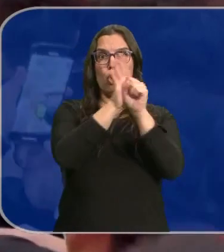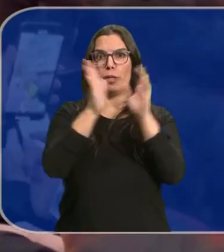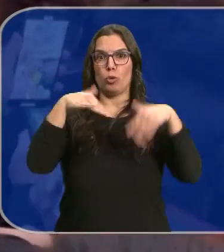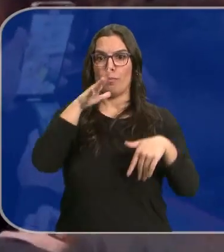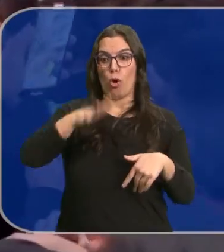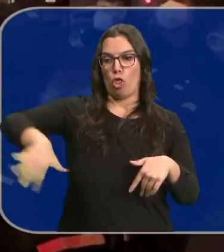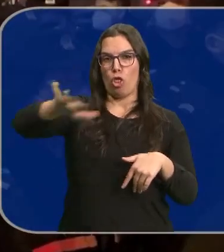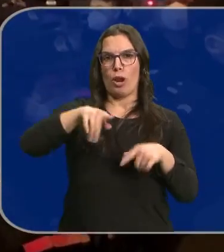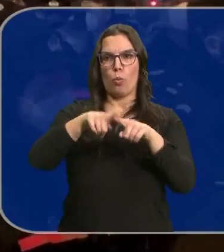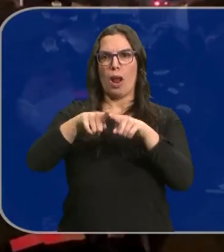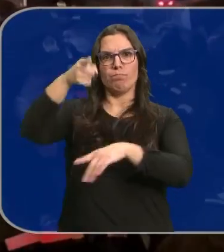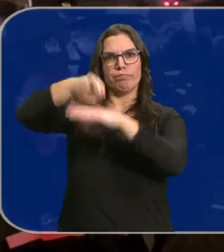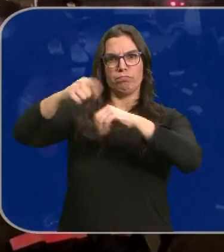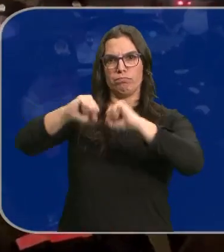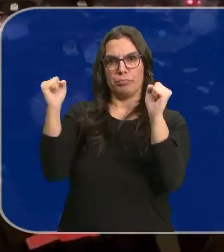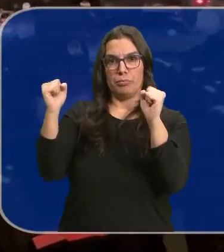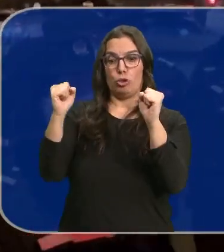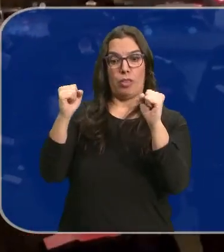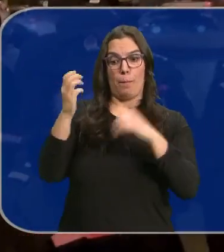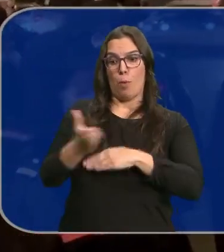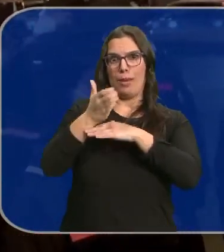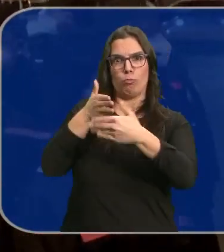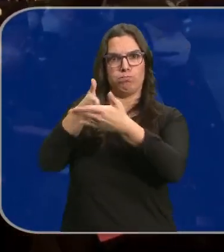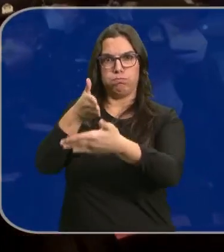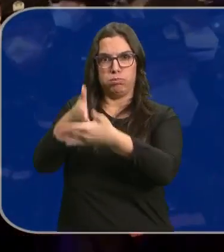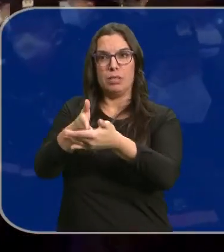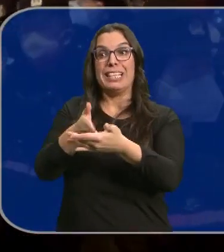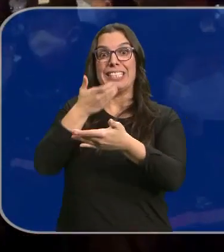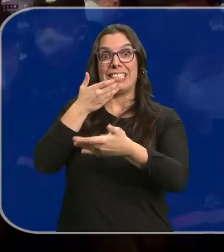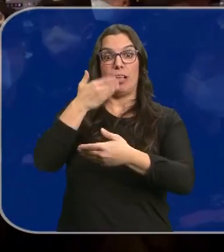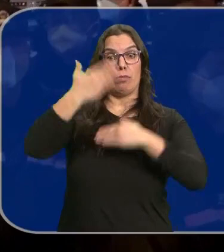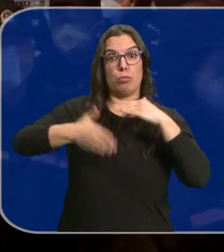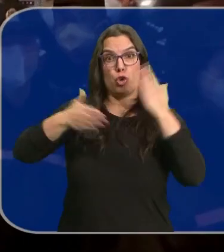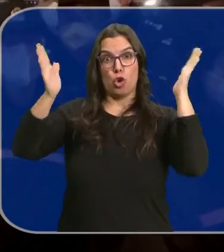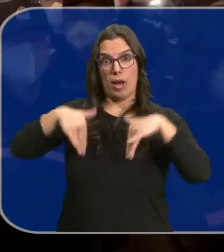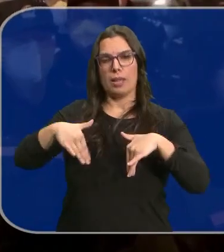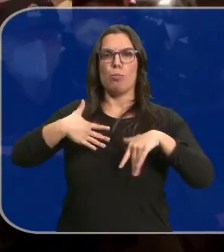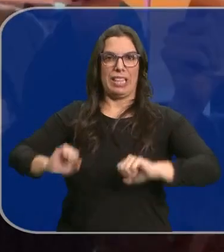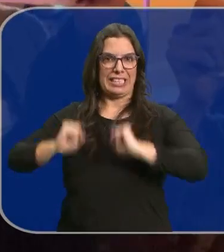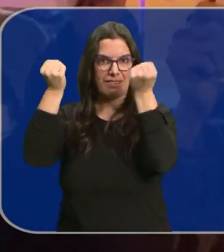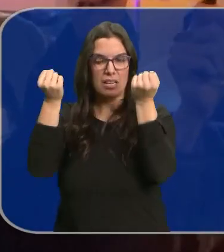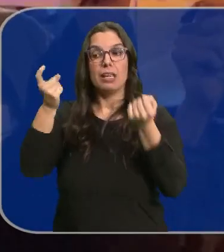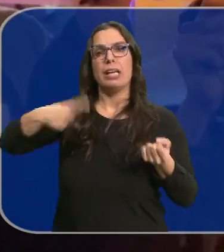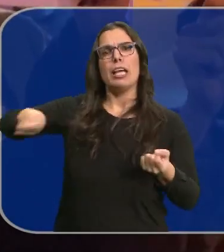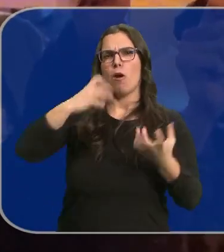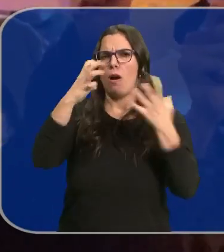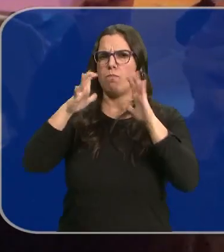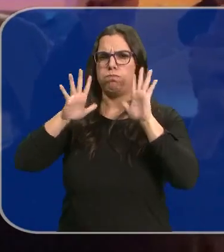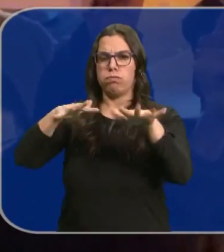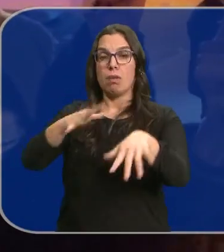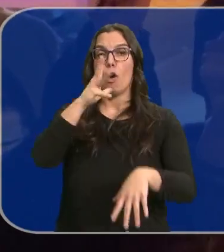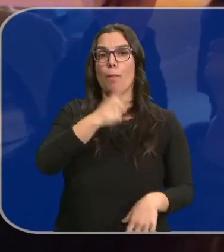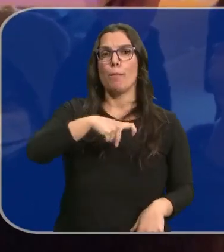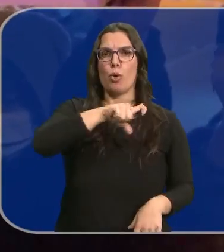zona semiconfinada y que dificultaron la actuación de los bomberos. En la calle se suceden las manifestaciones a las que la policía